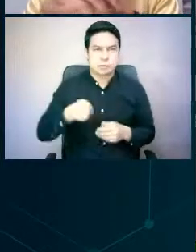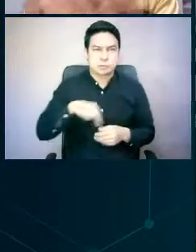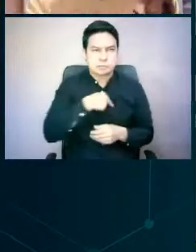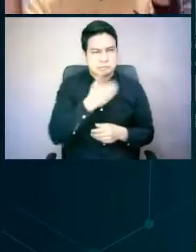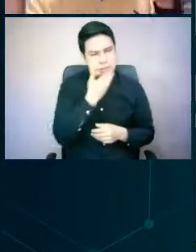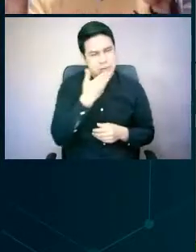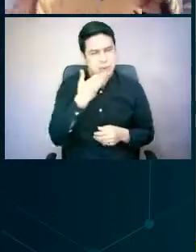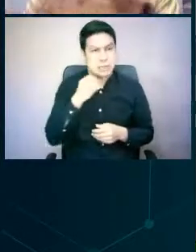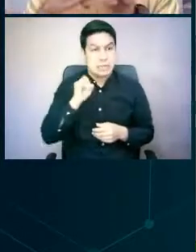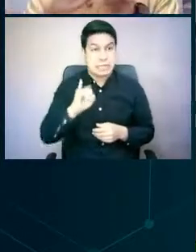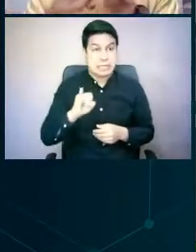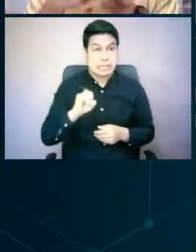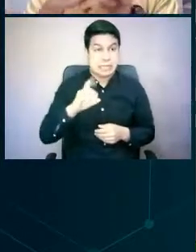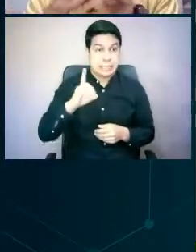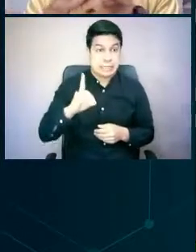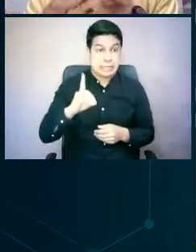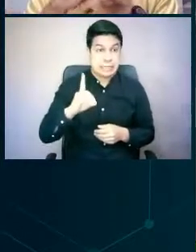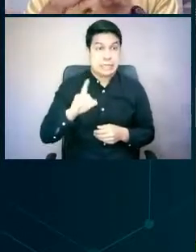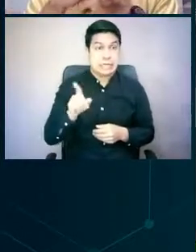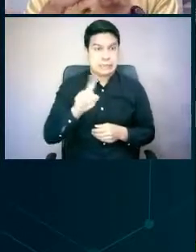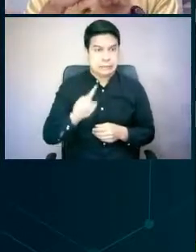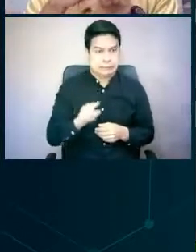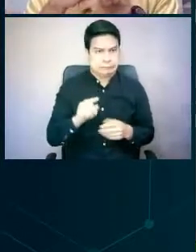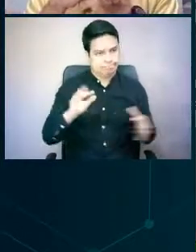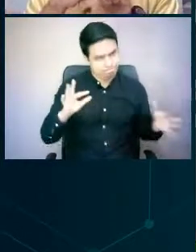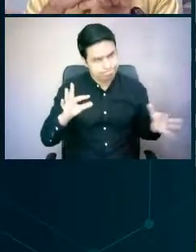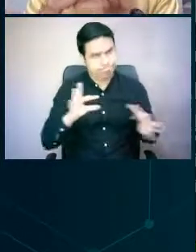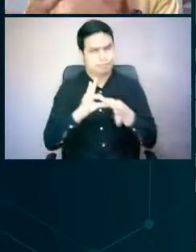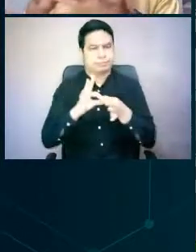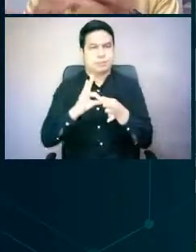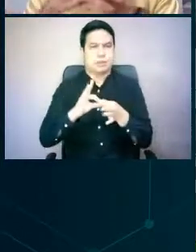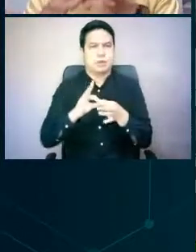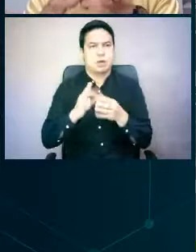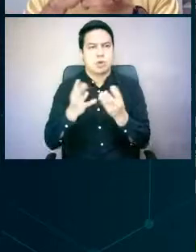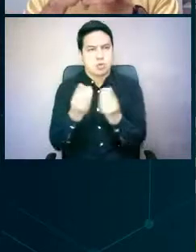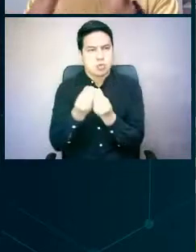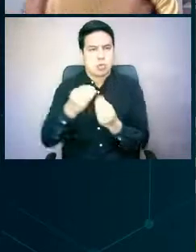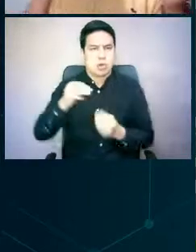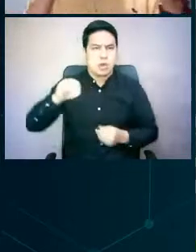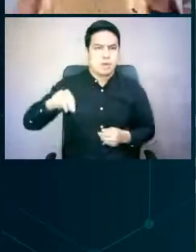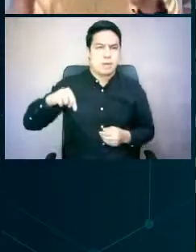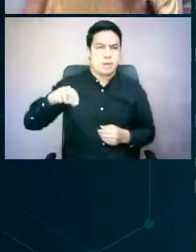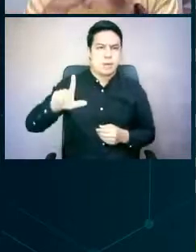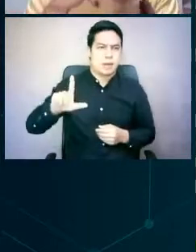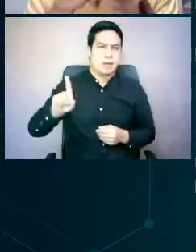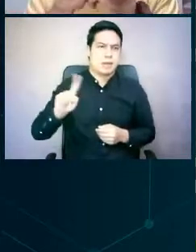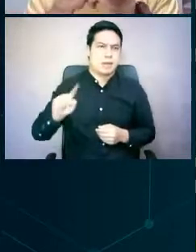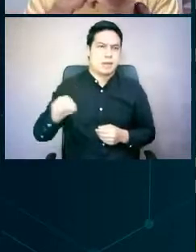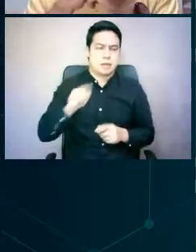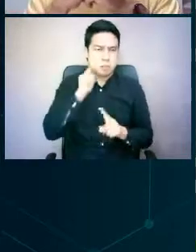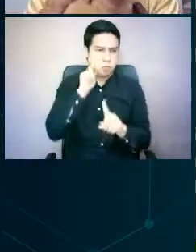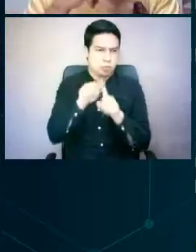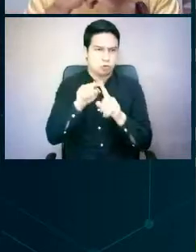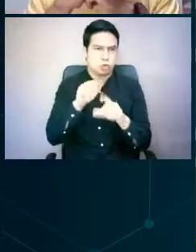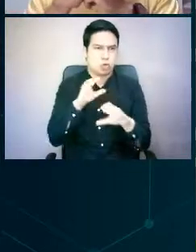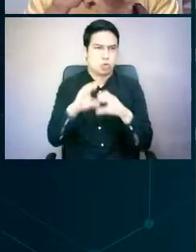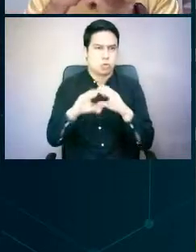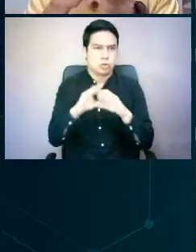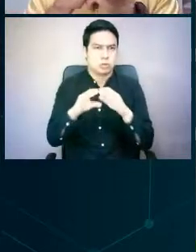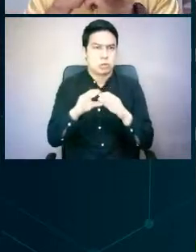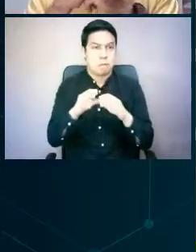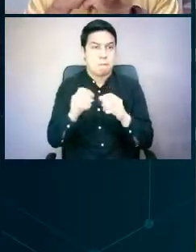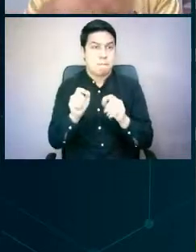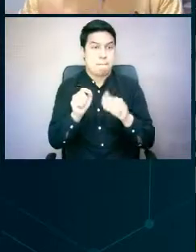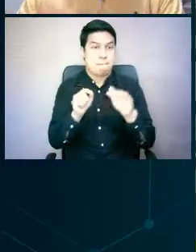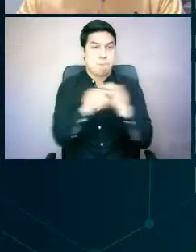protección directamente al equipo MPLS como medio de comunicación para enviar y recibir los disparos asociados